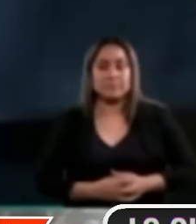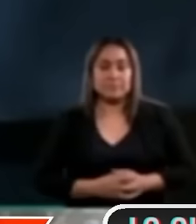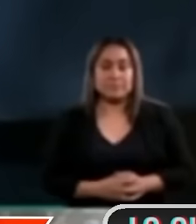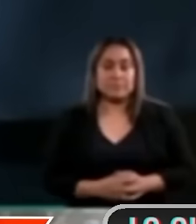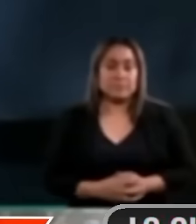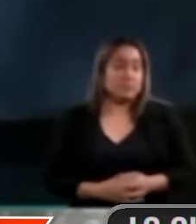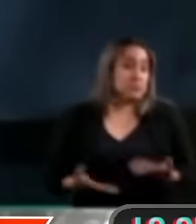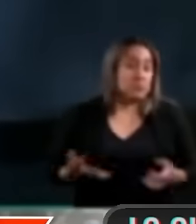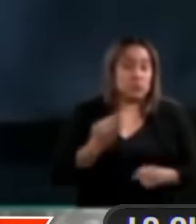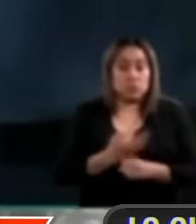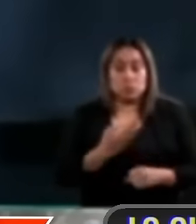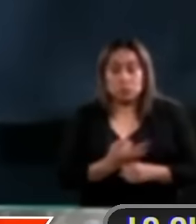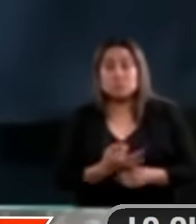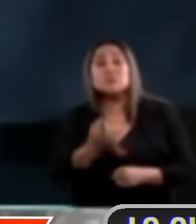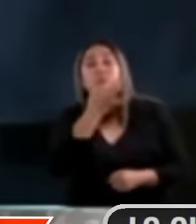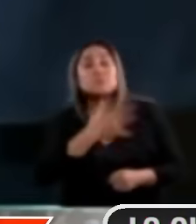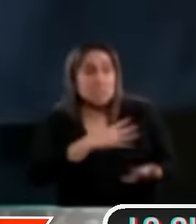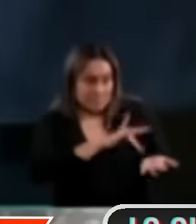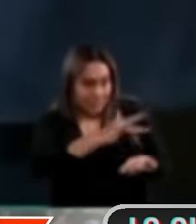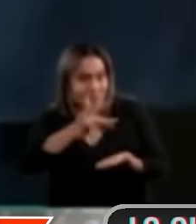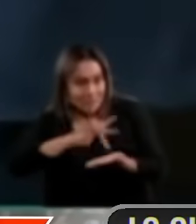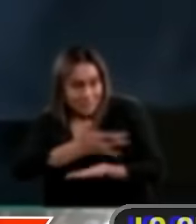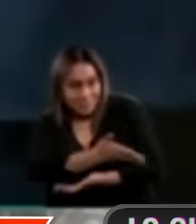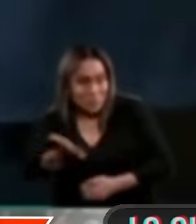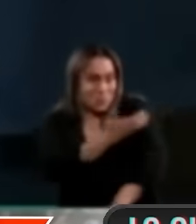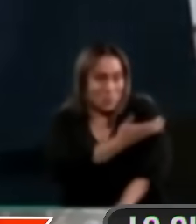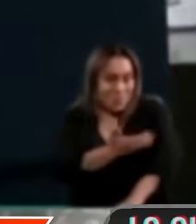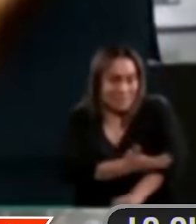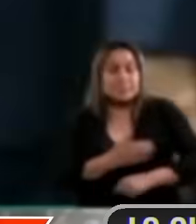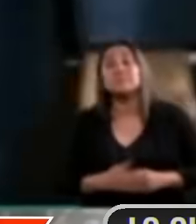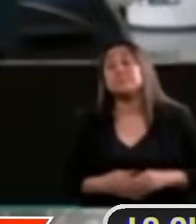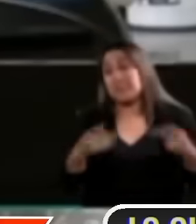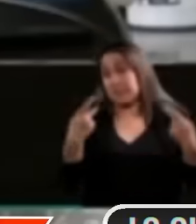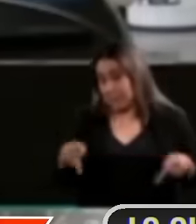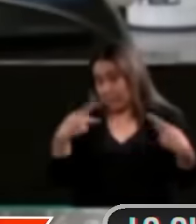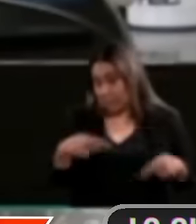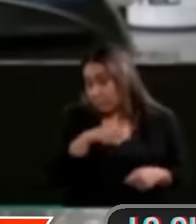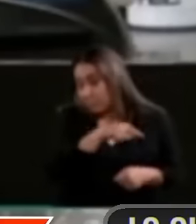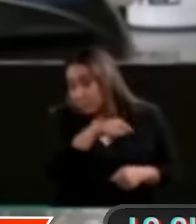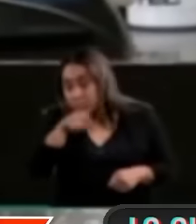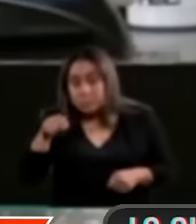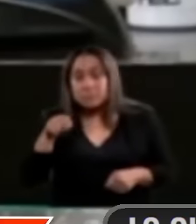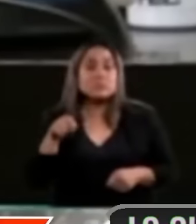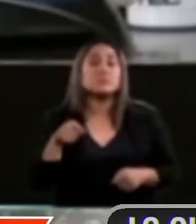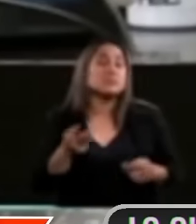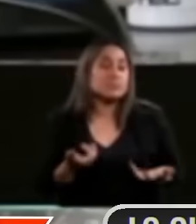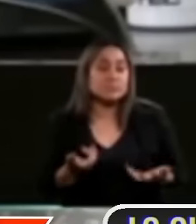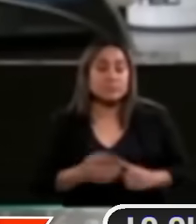No estamos viendo, gracias por avisarnos, compañeras y compañeros legisladores. Las personas que tienen